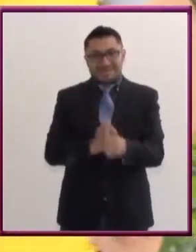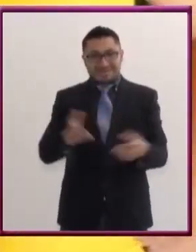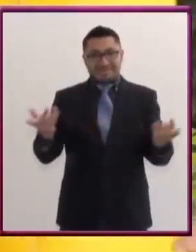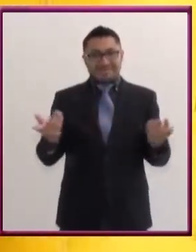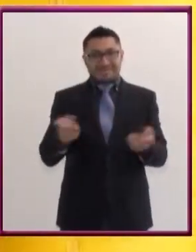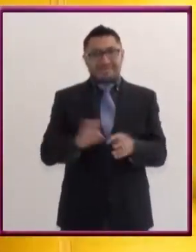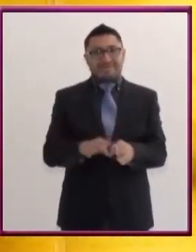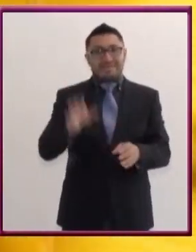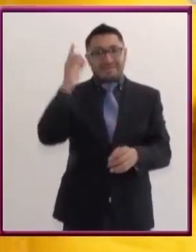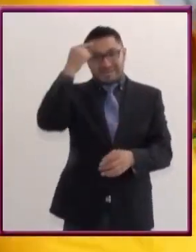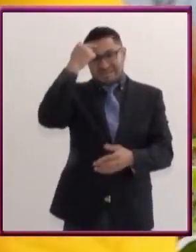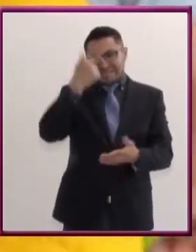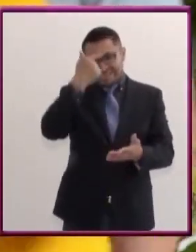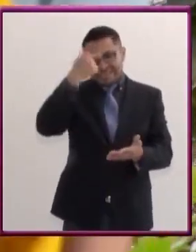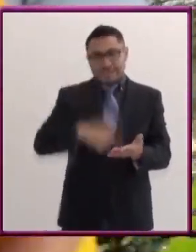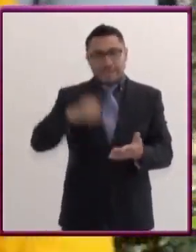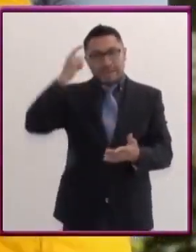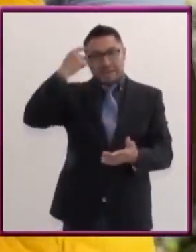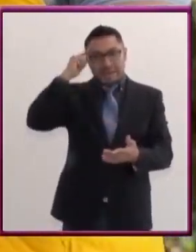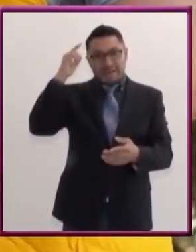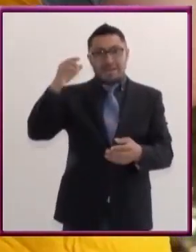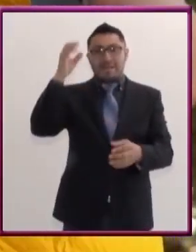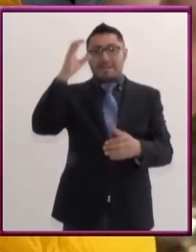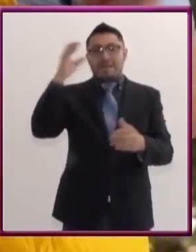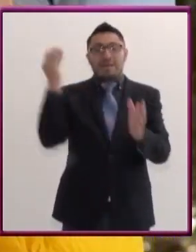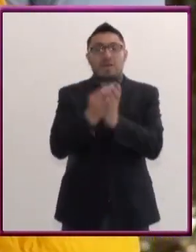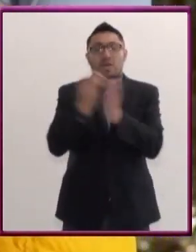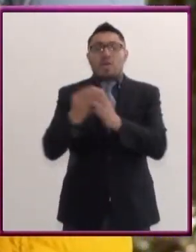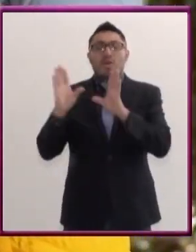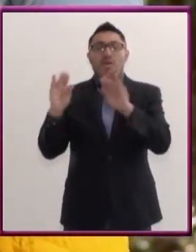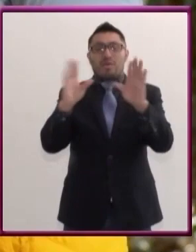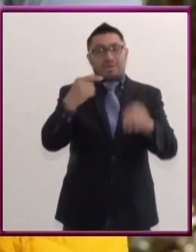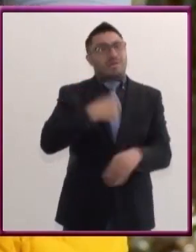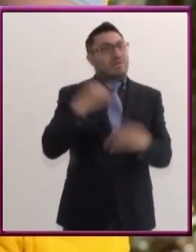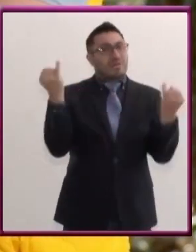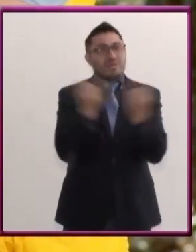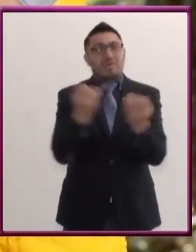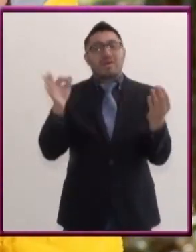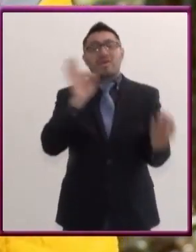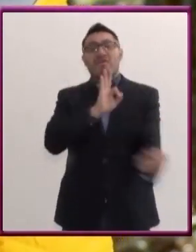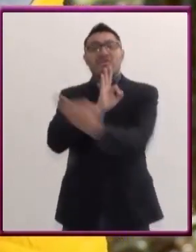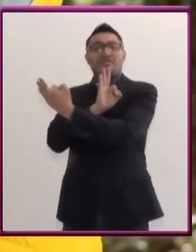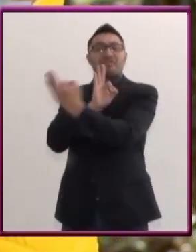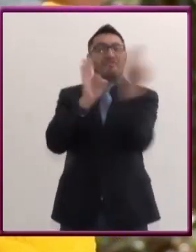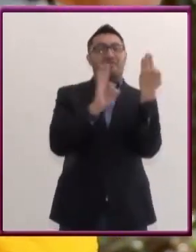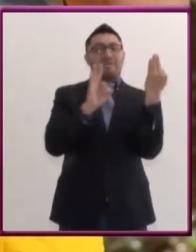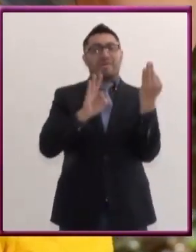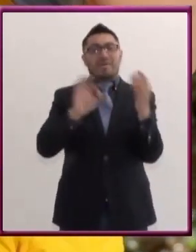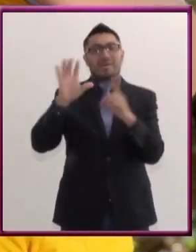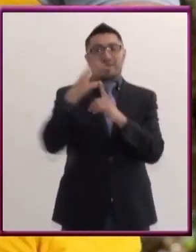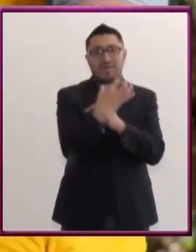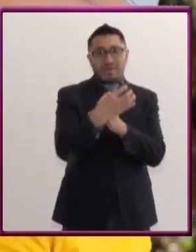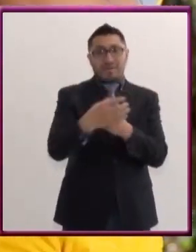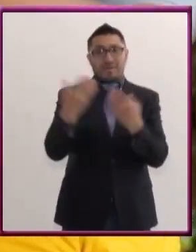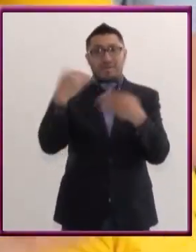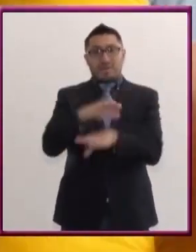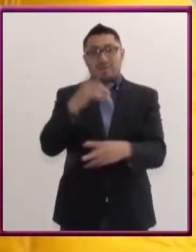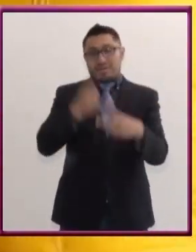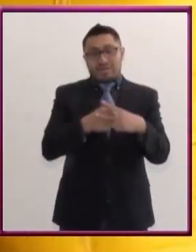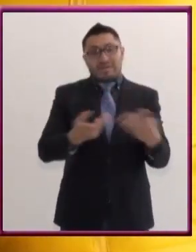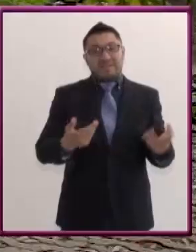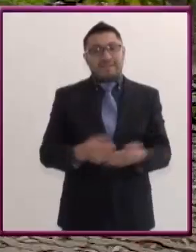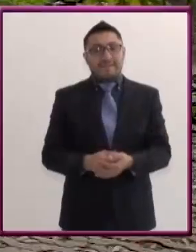más bien creo que se enojó y terminó dando una clase. Yo hubiera hecho lo mismo, enfrente de toda la legislación acerca de